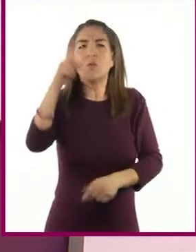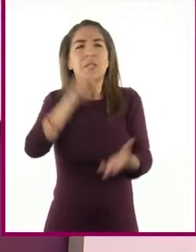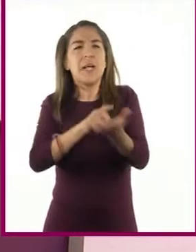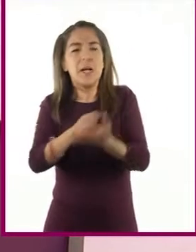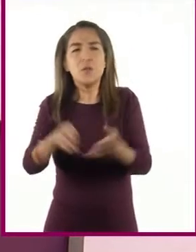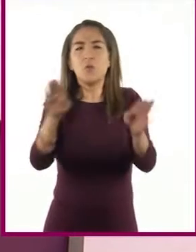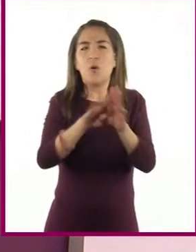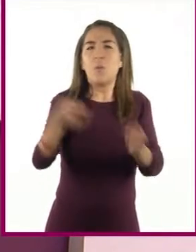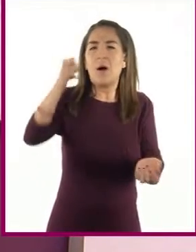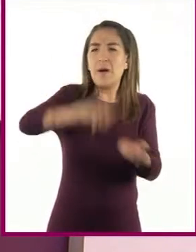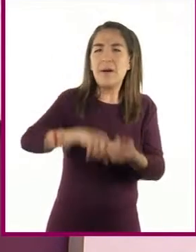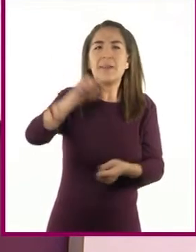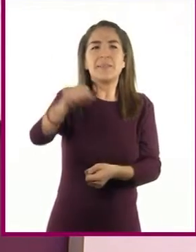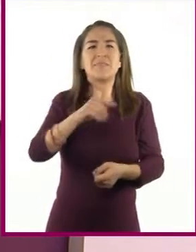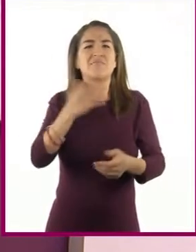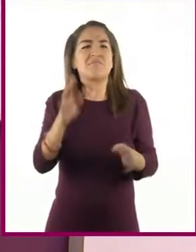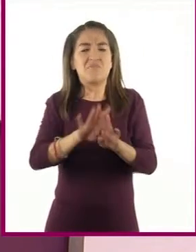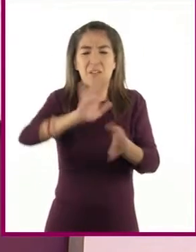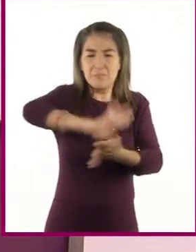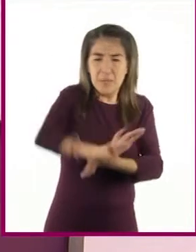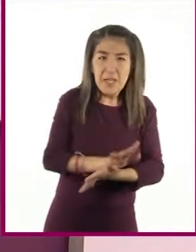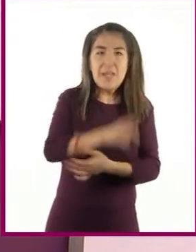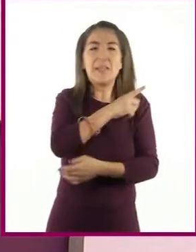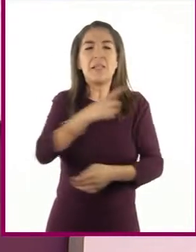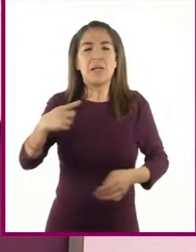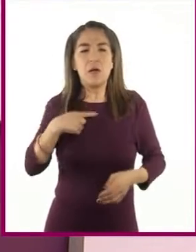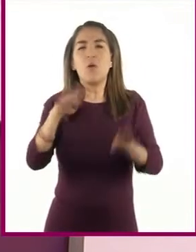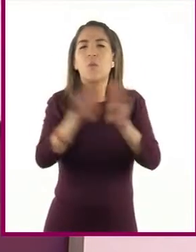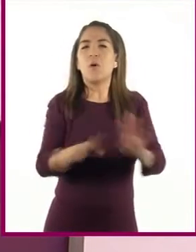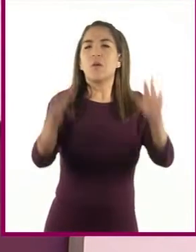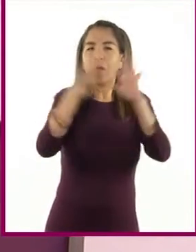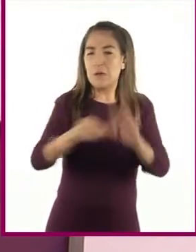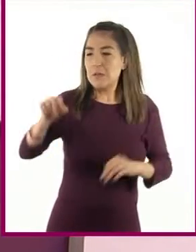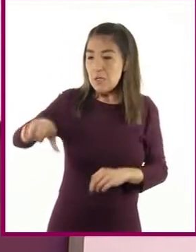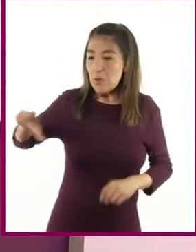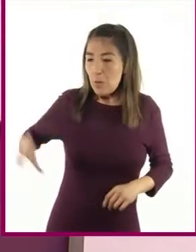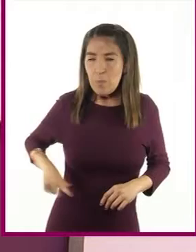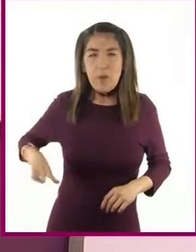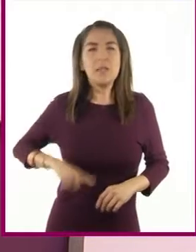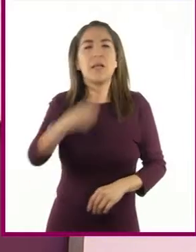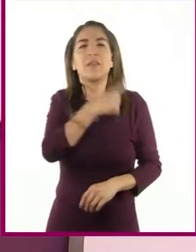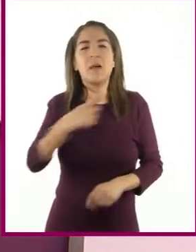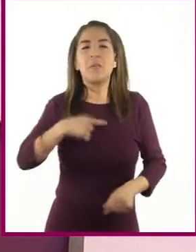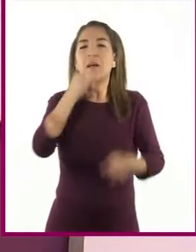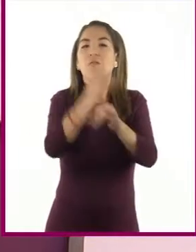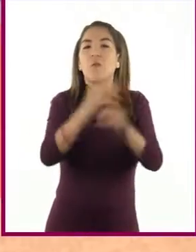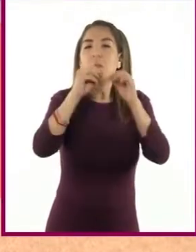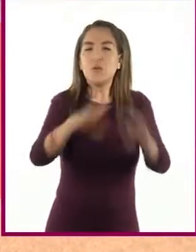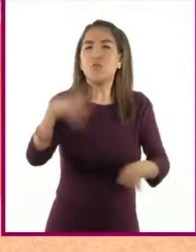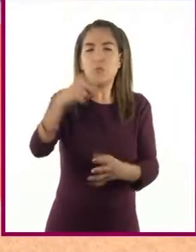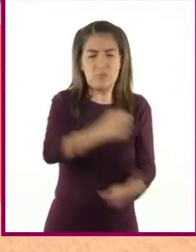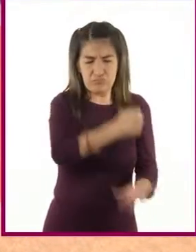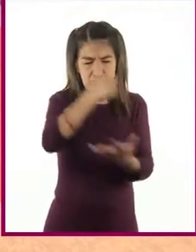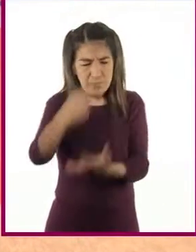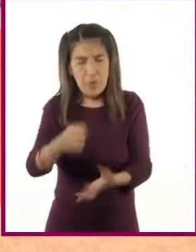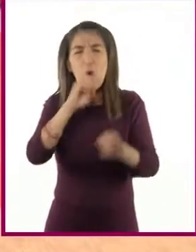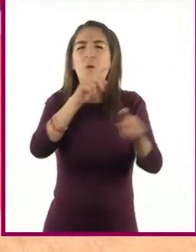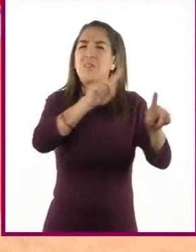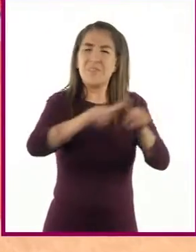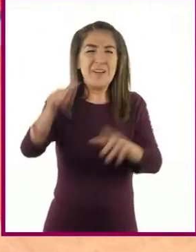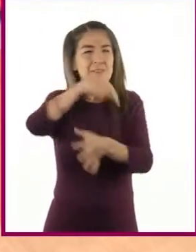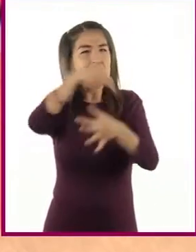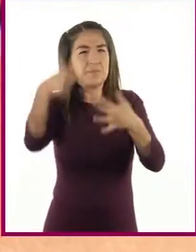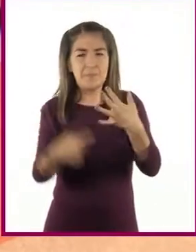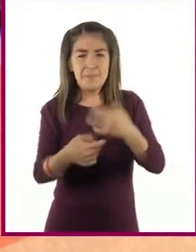discriminación, hacer que rindan cuentas las y los encargados de la adopción de decisiones. ¿Y esto